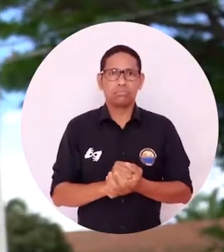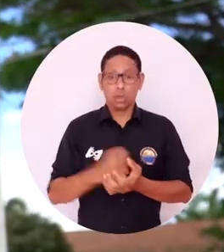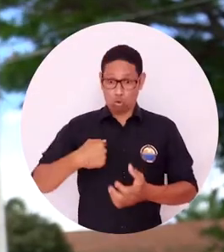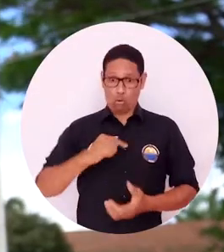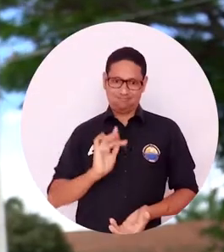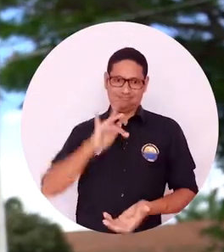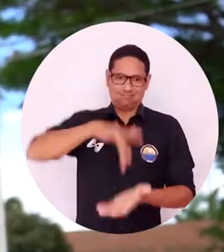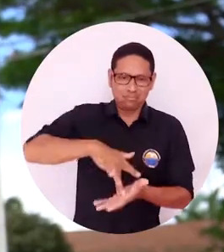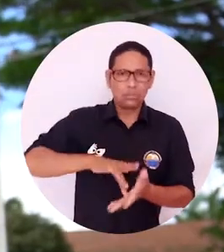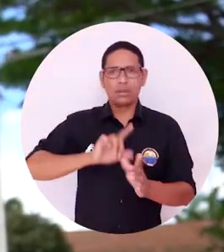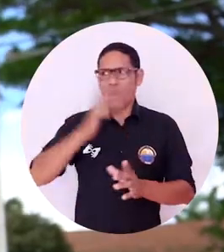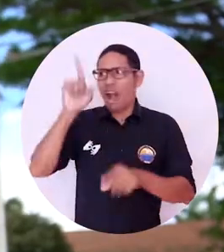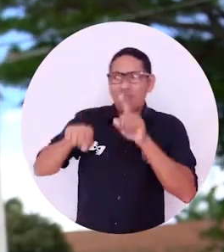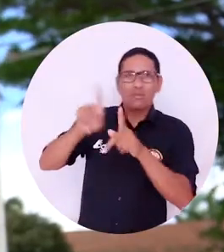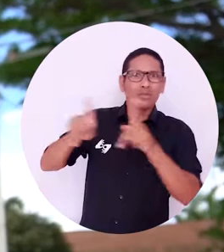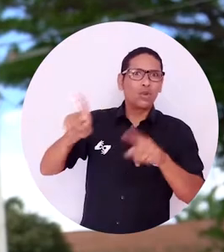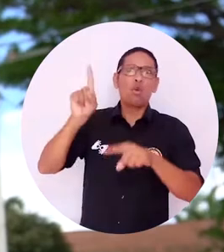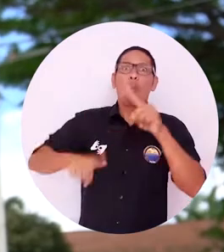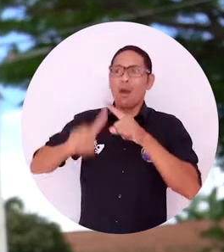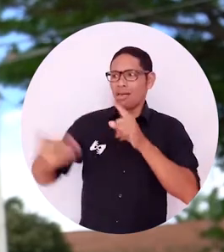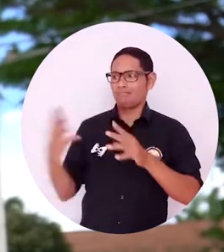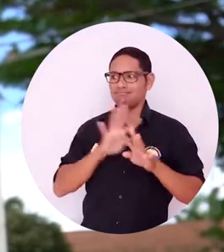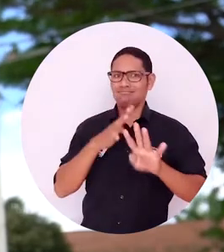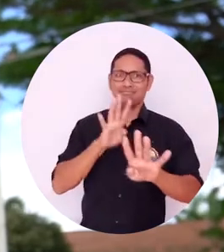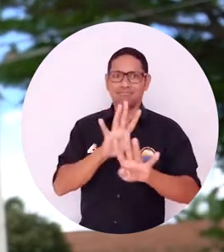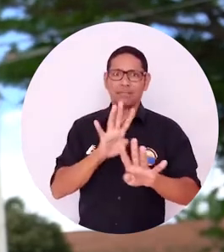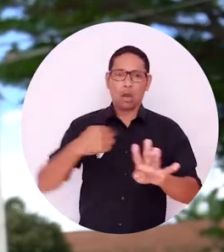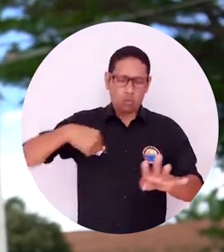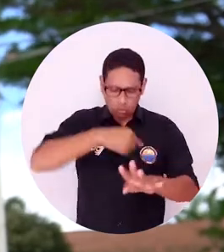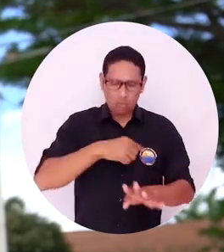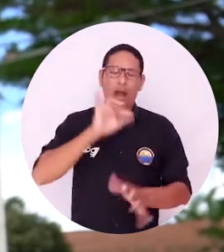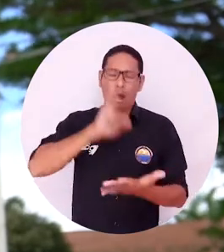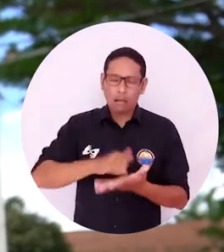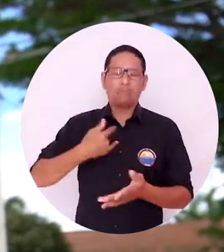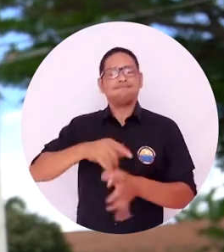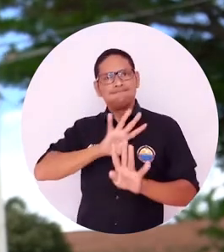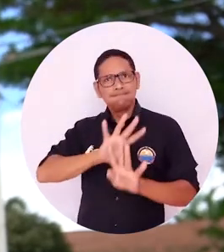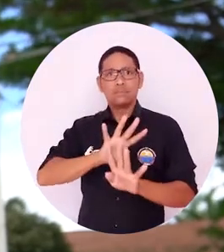salir por distintas razones. Es hora de pelear por lo nuestro, no es algo